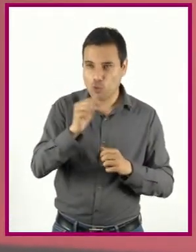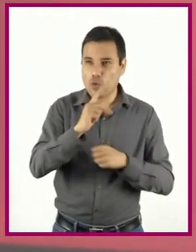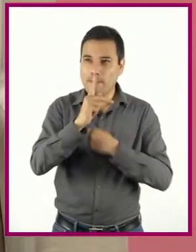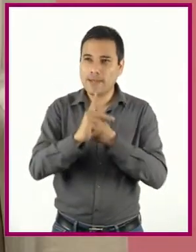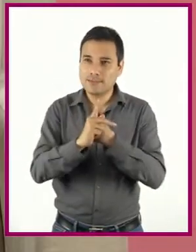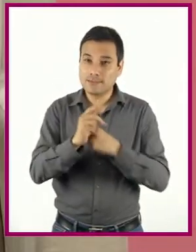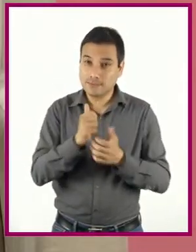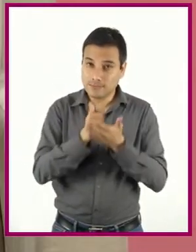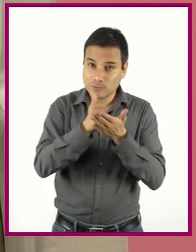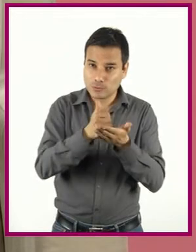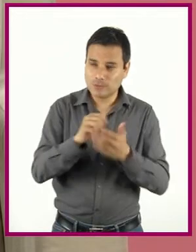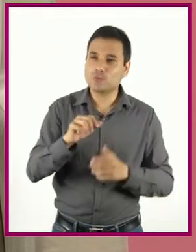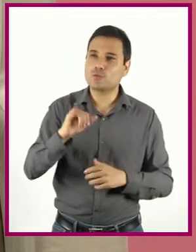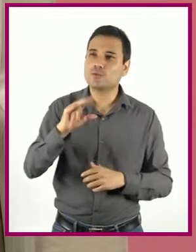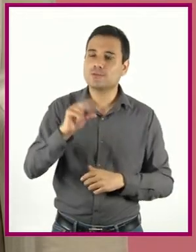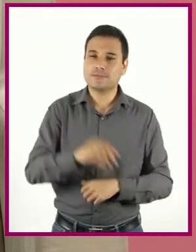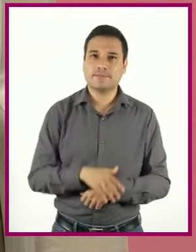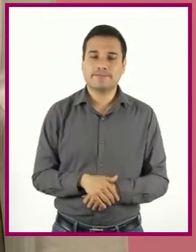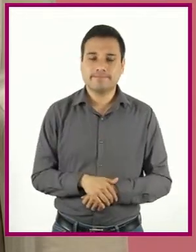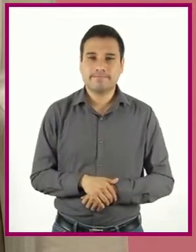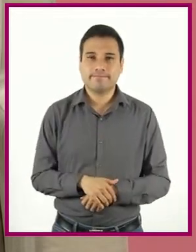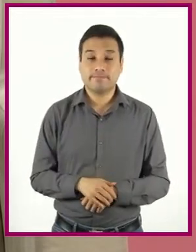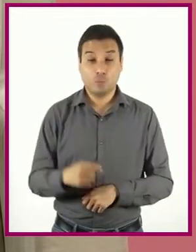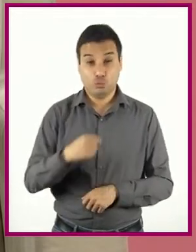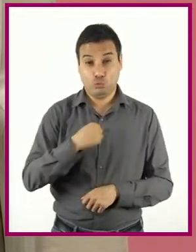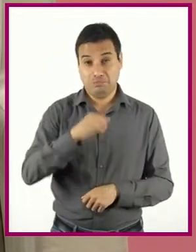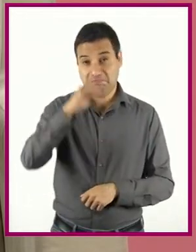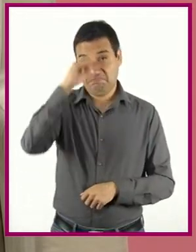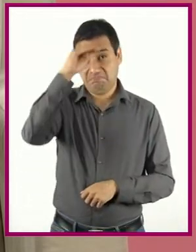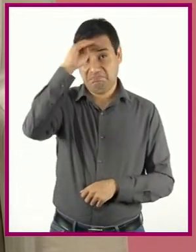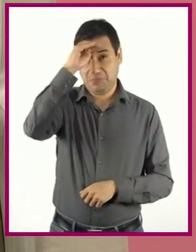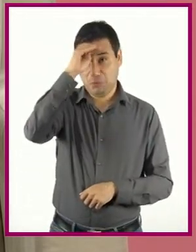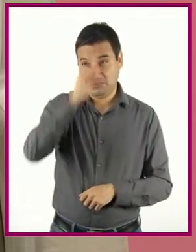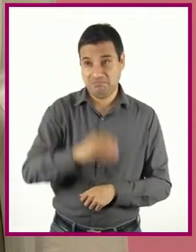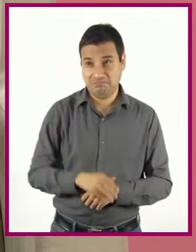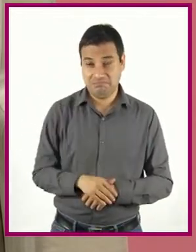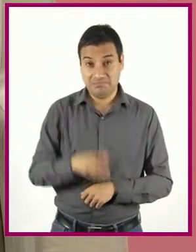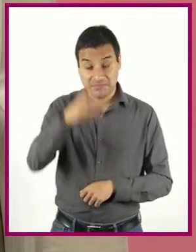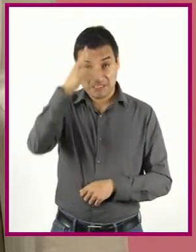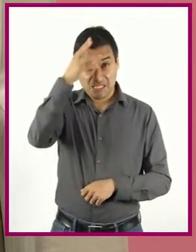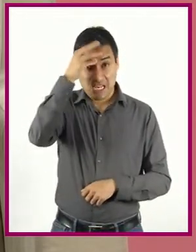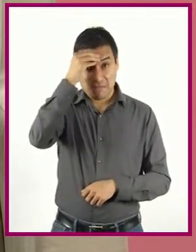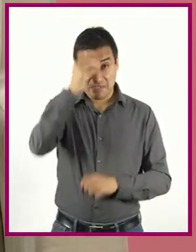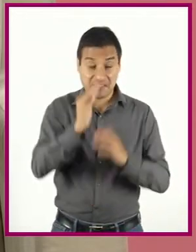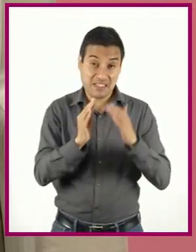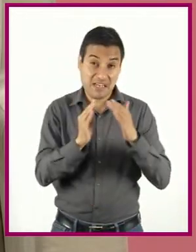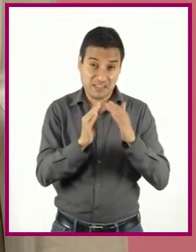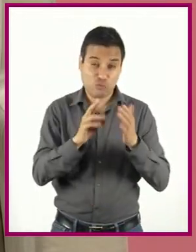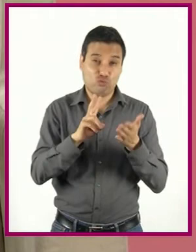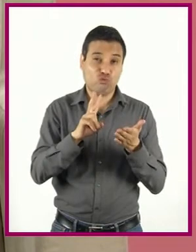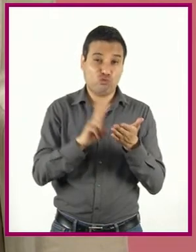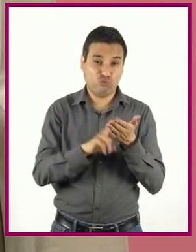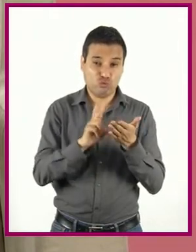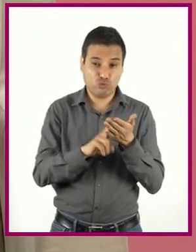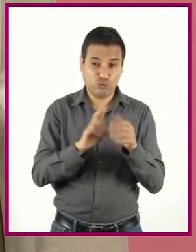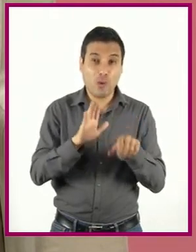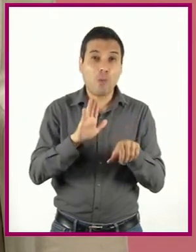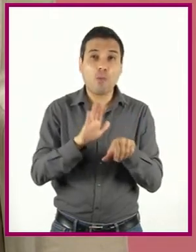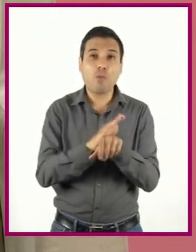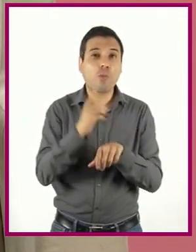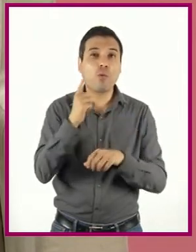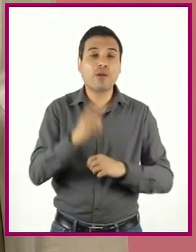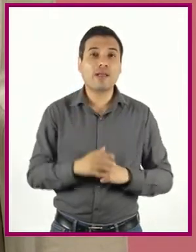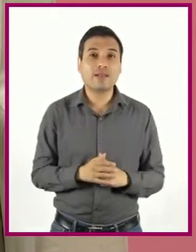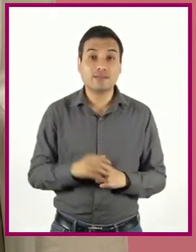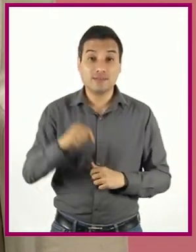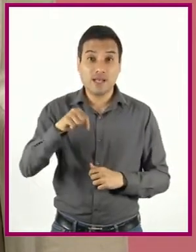mundo? Bueno, pues yo creo que la aportación es muy valiosa porque todos los